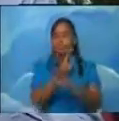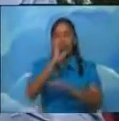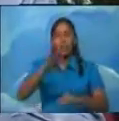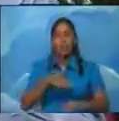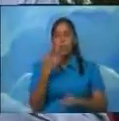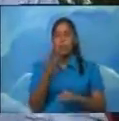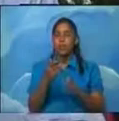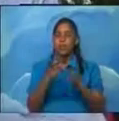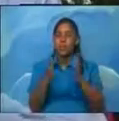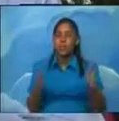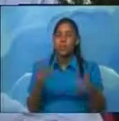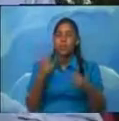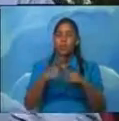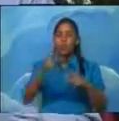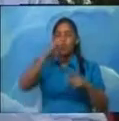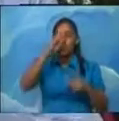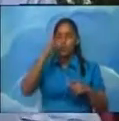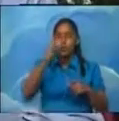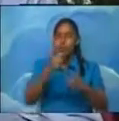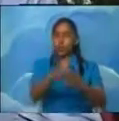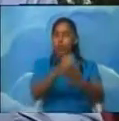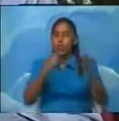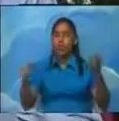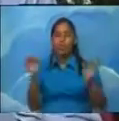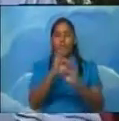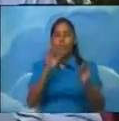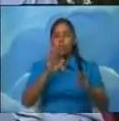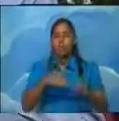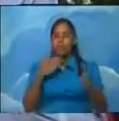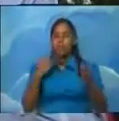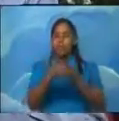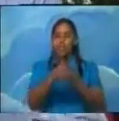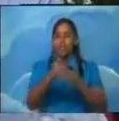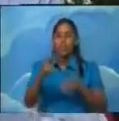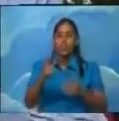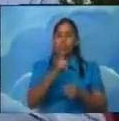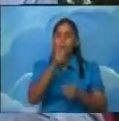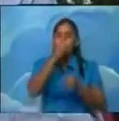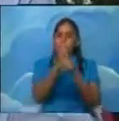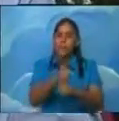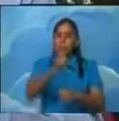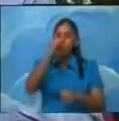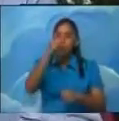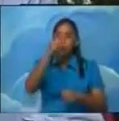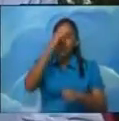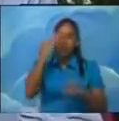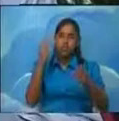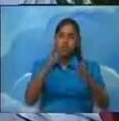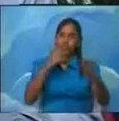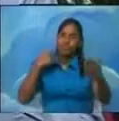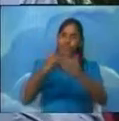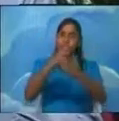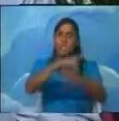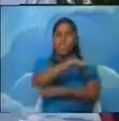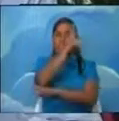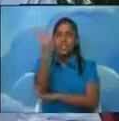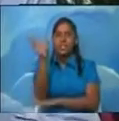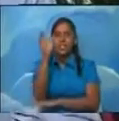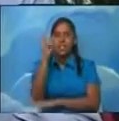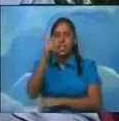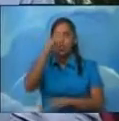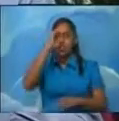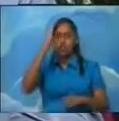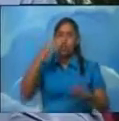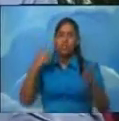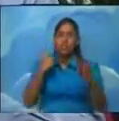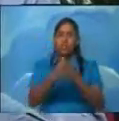abrir. Pero cuando Dios abre, nadie puede cerrar. Entonces no espere usted que Dios haya cerrado el cielo, que Dios cierre el